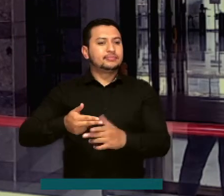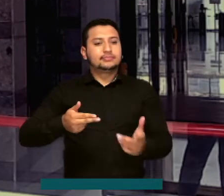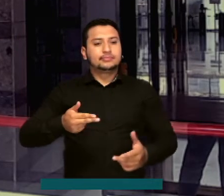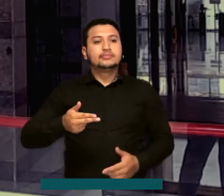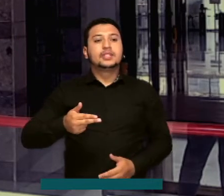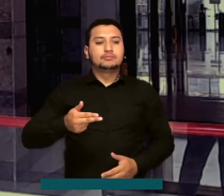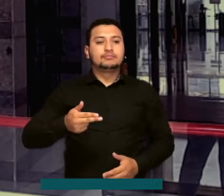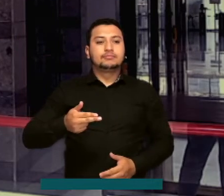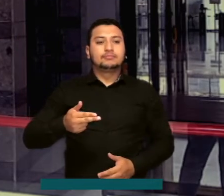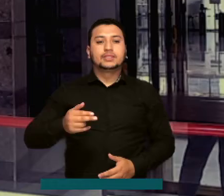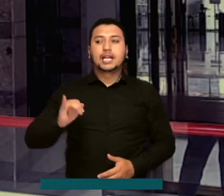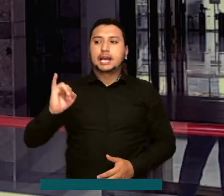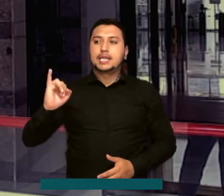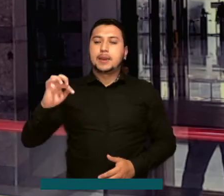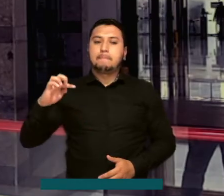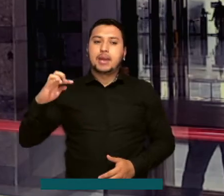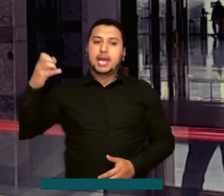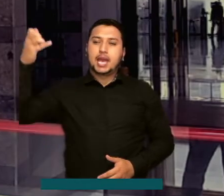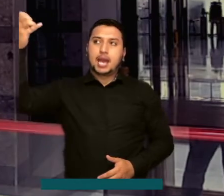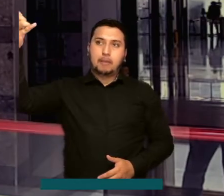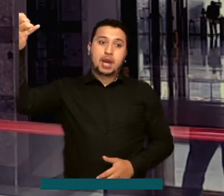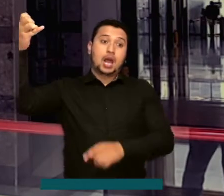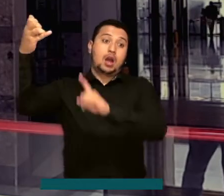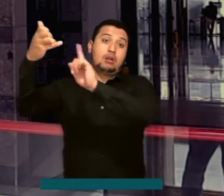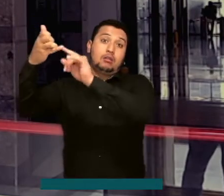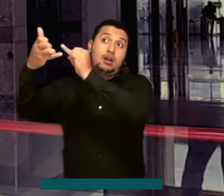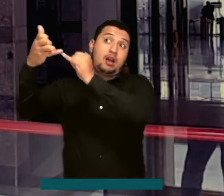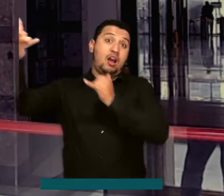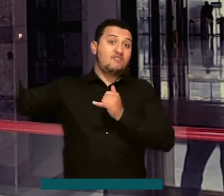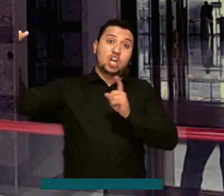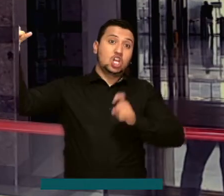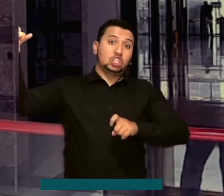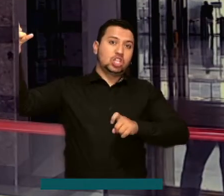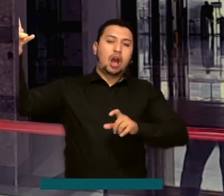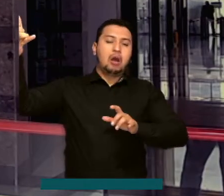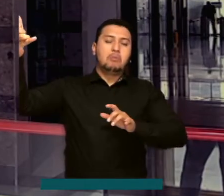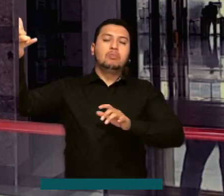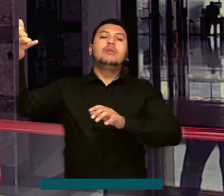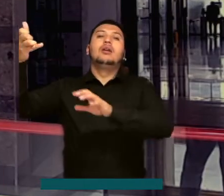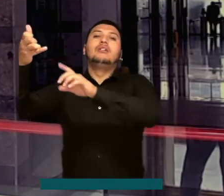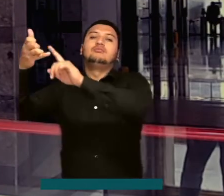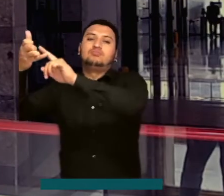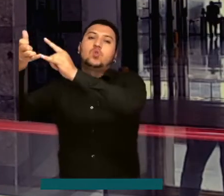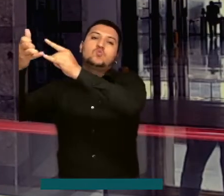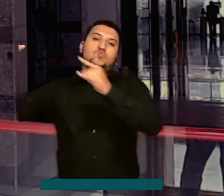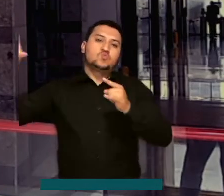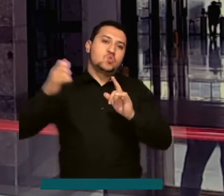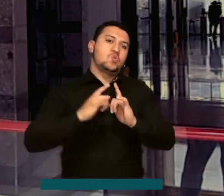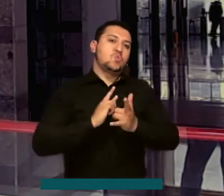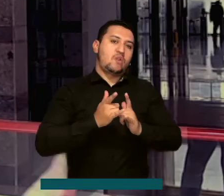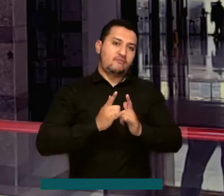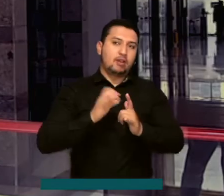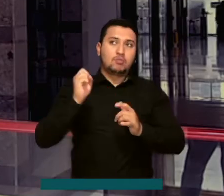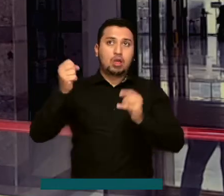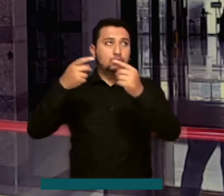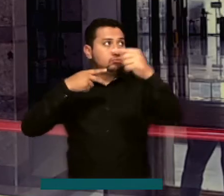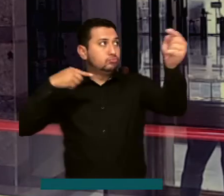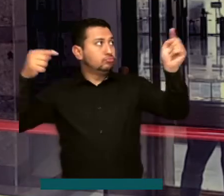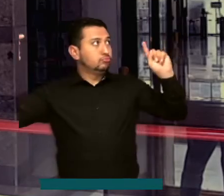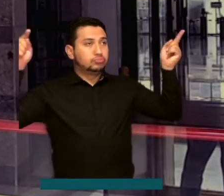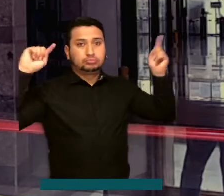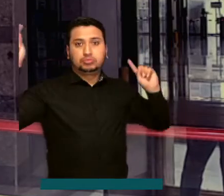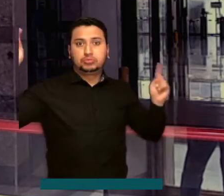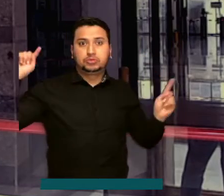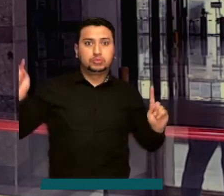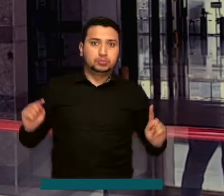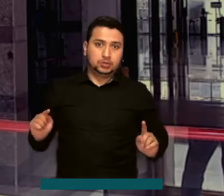es cámaras IP o IP. Si son inalámbricas, se les conoce como cámaras Wi-Fi, ya que utilizan esta tecnología para conectarse entre sí y